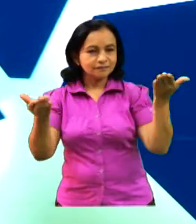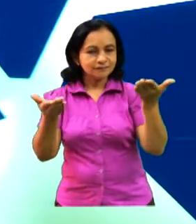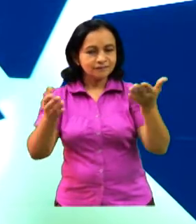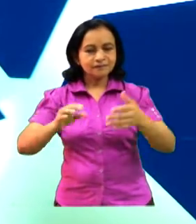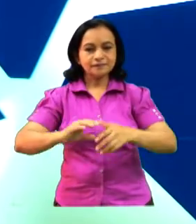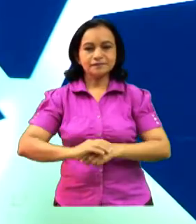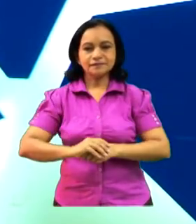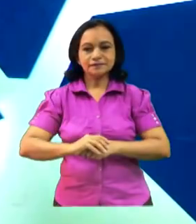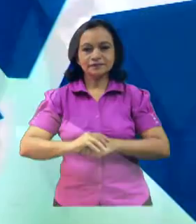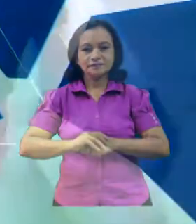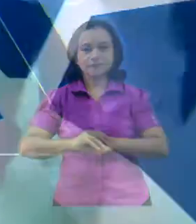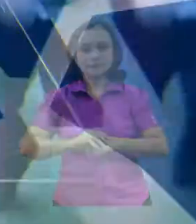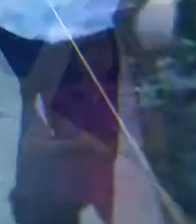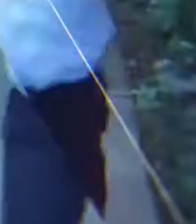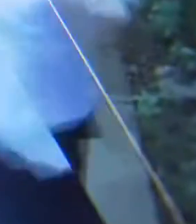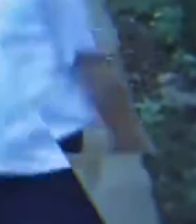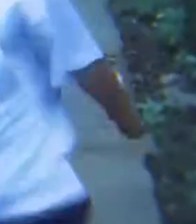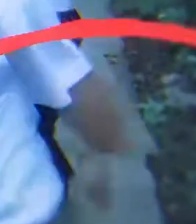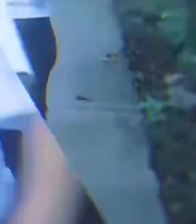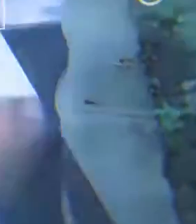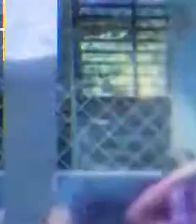en la semana.